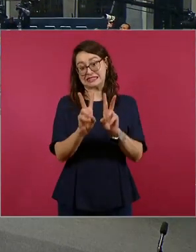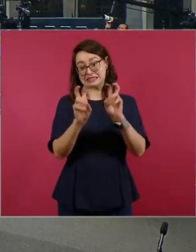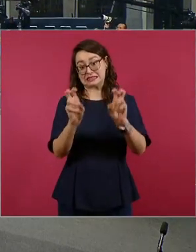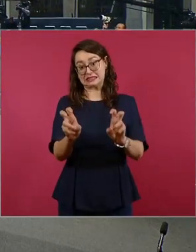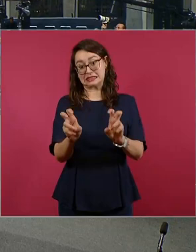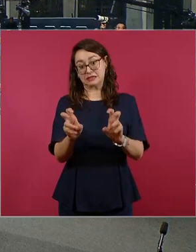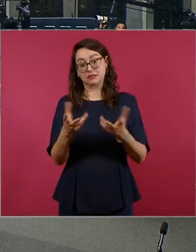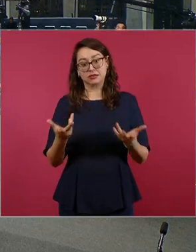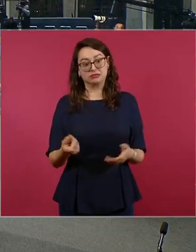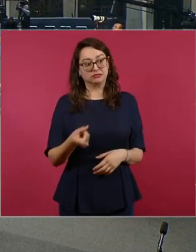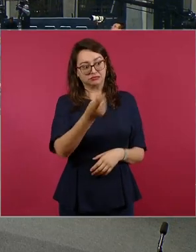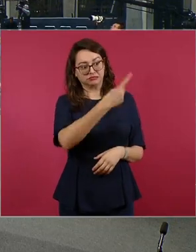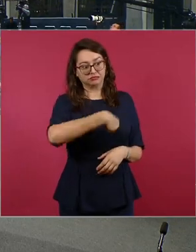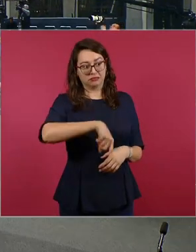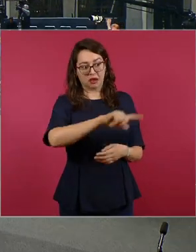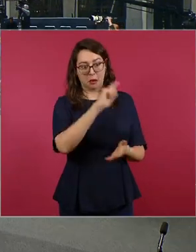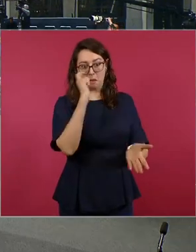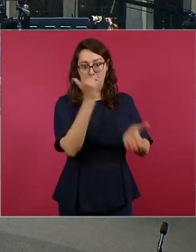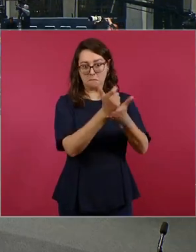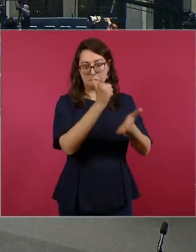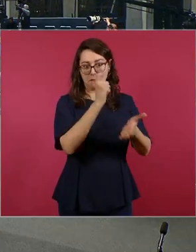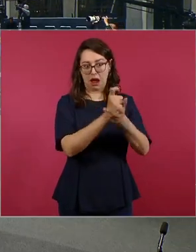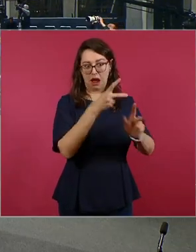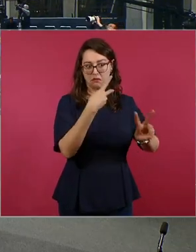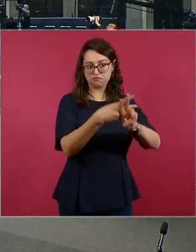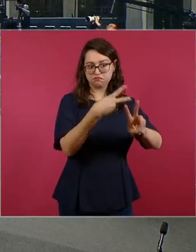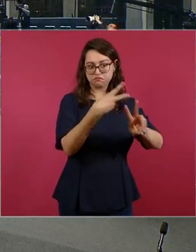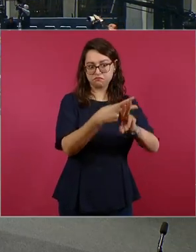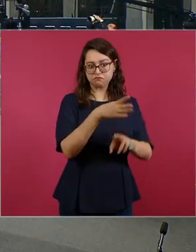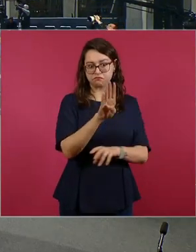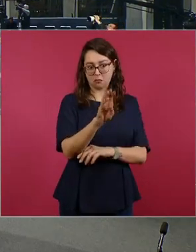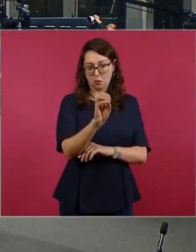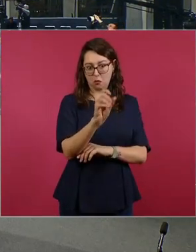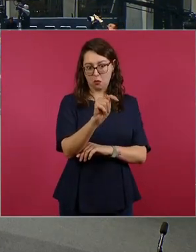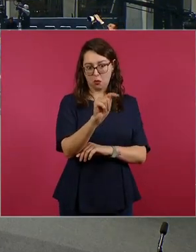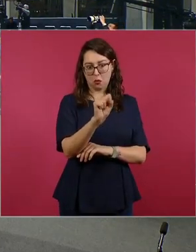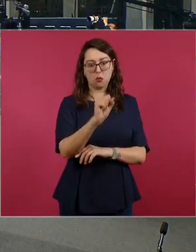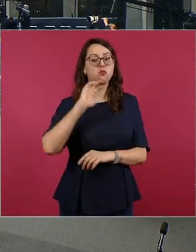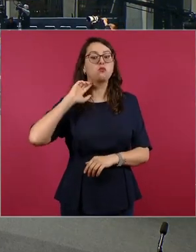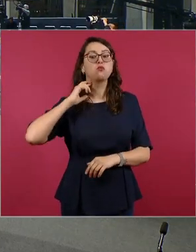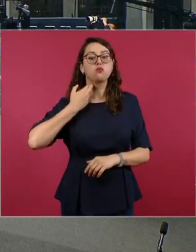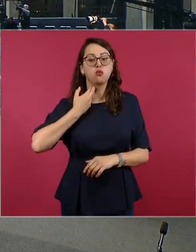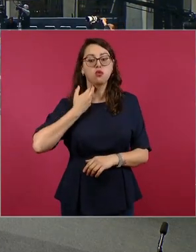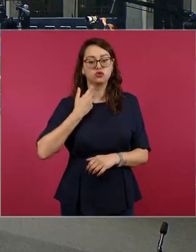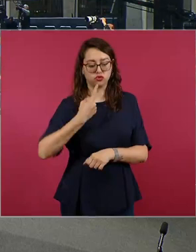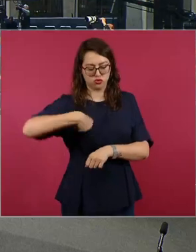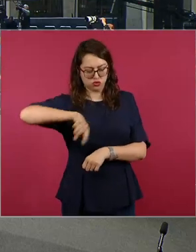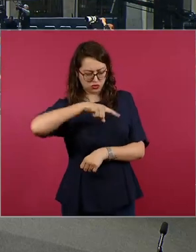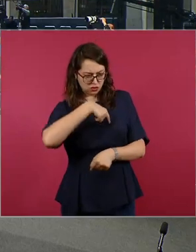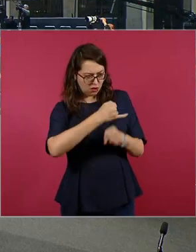bots, hicimos un reportaje de que también ya están involucrando